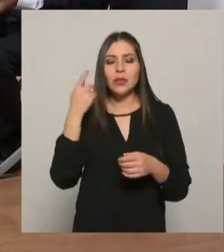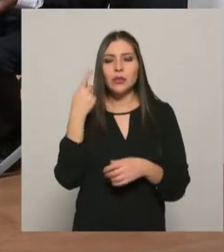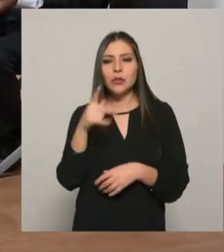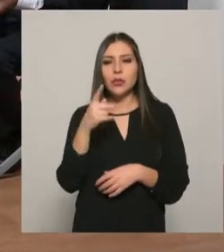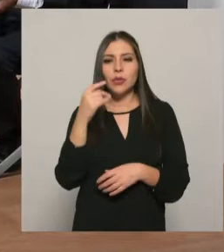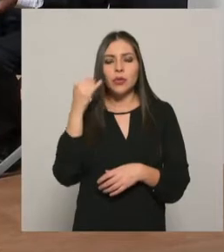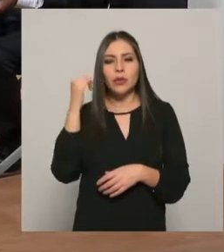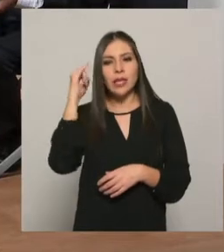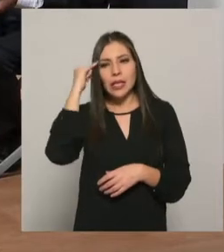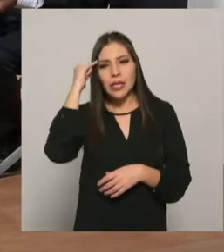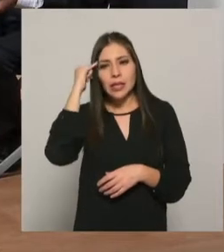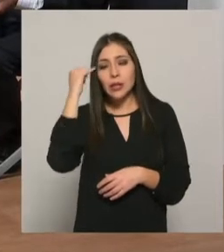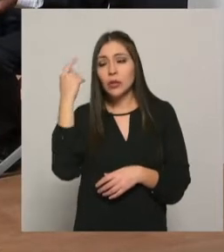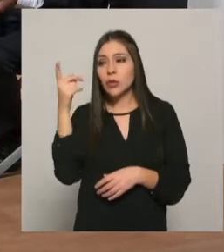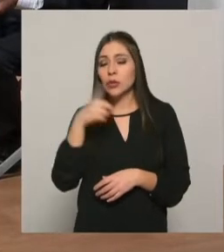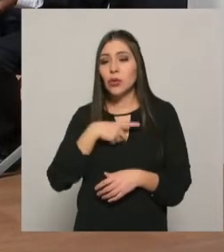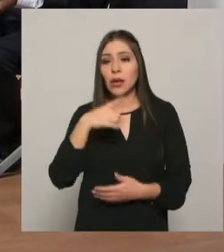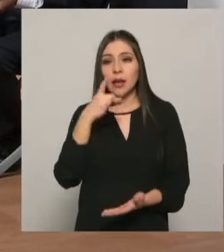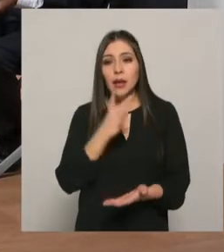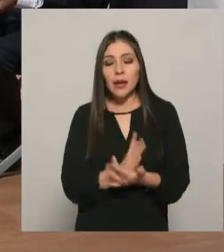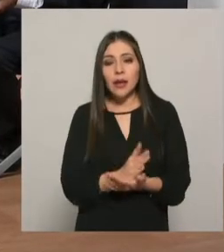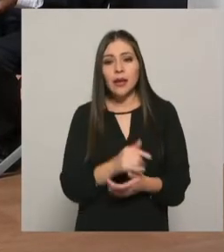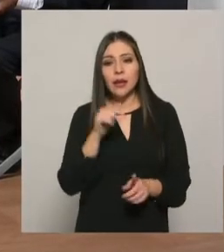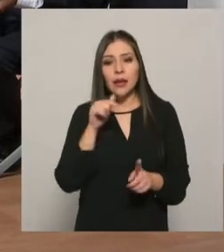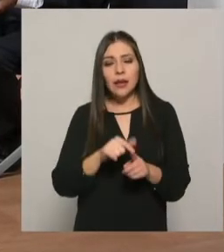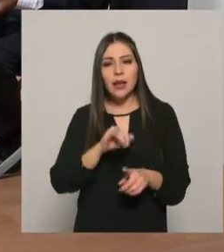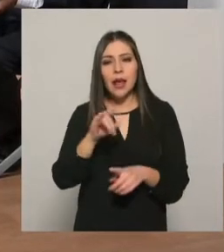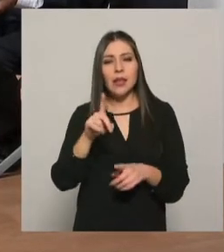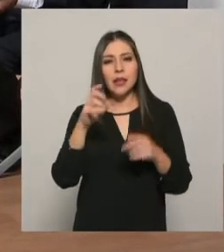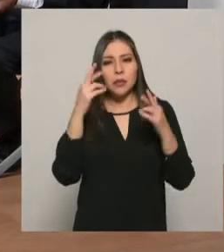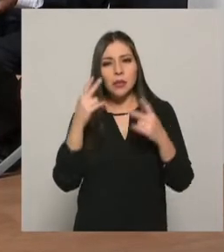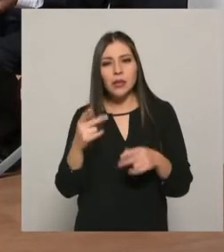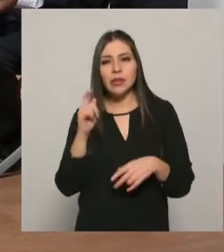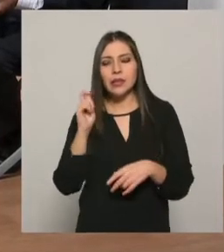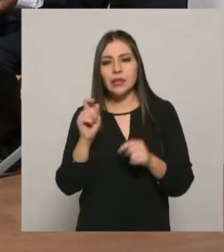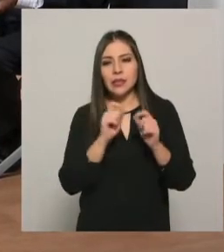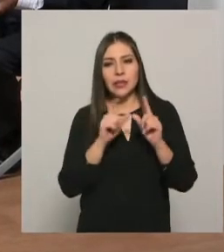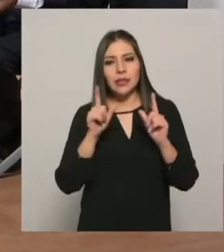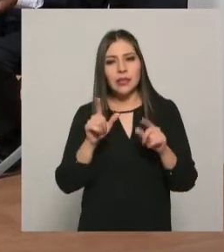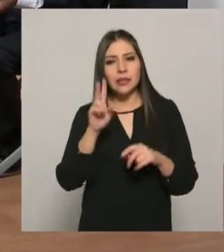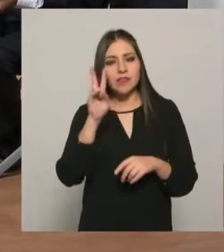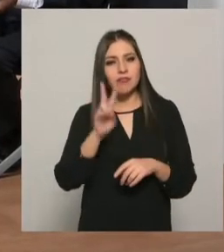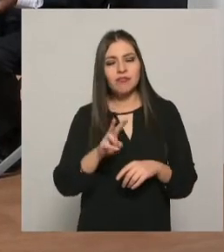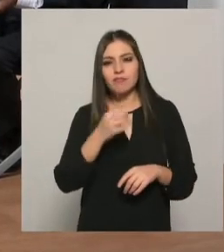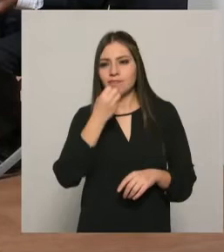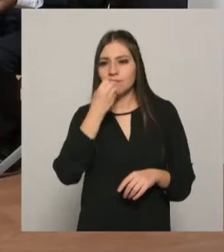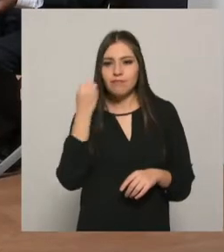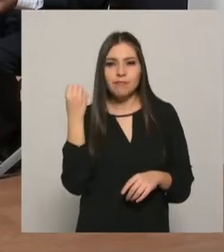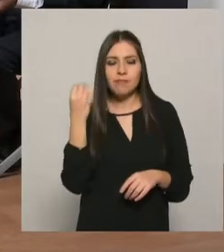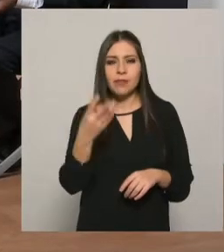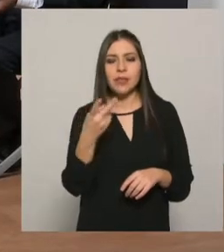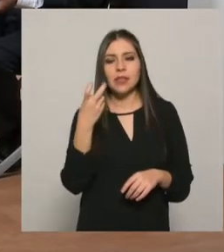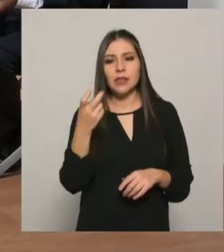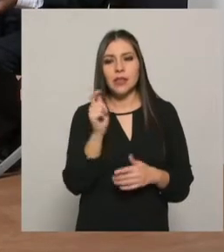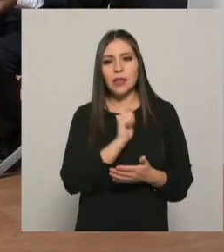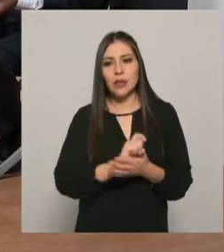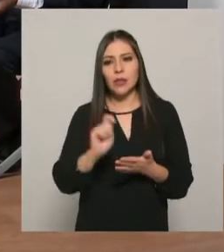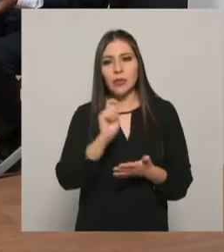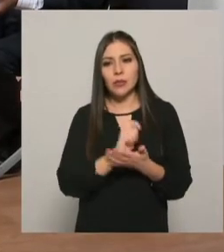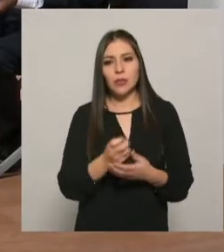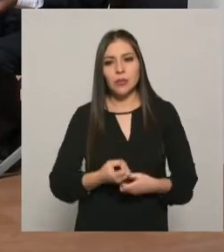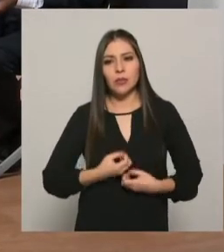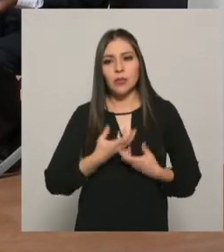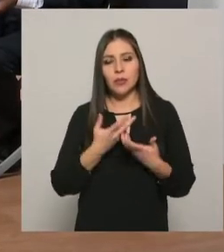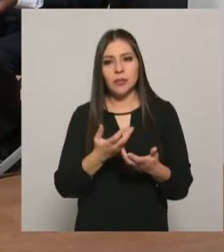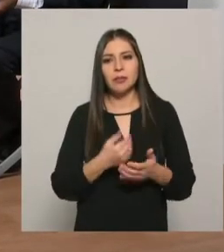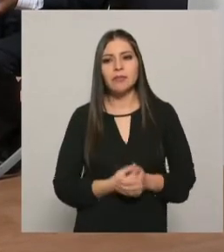poco aquí, y aunque sea de jade, se quiebra. Son imágenes simbólicas muy increíbles de este poema, ¿no?